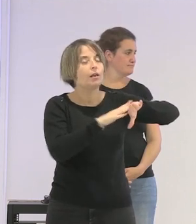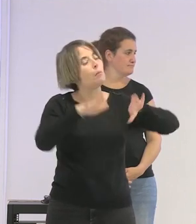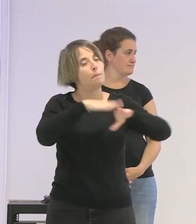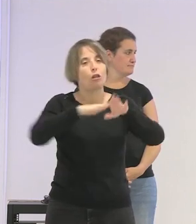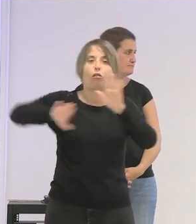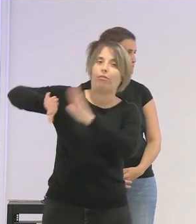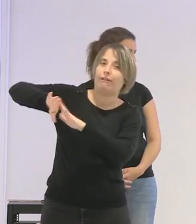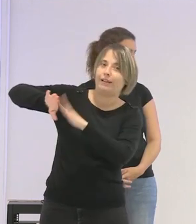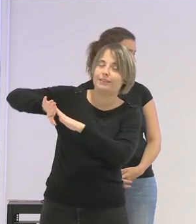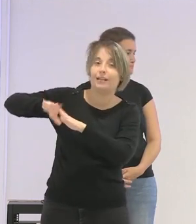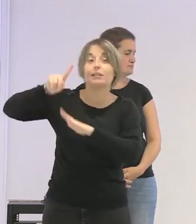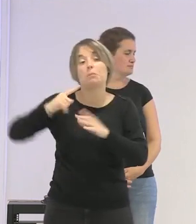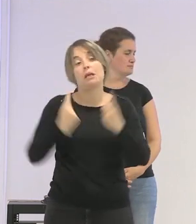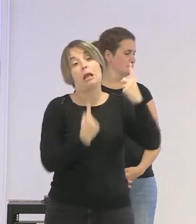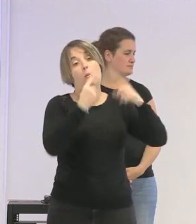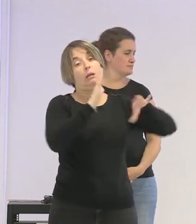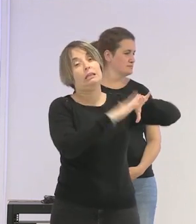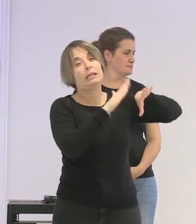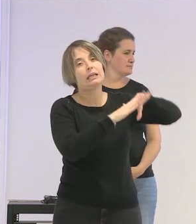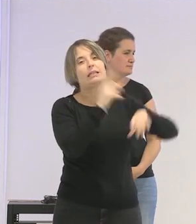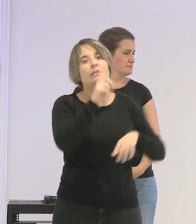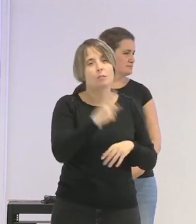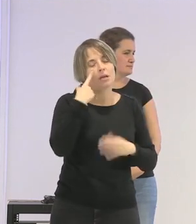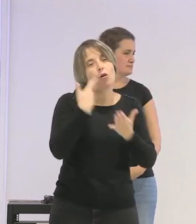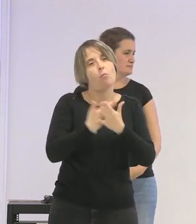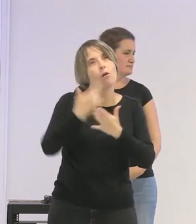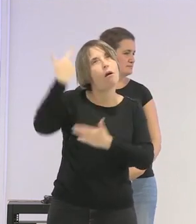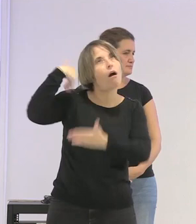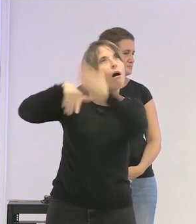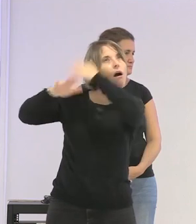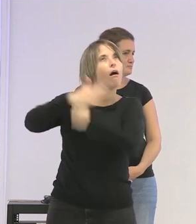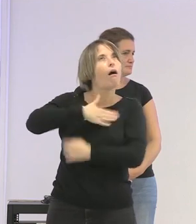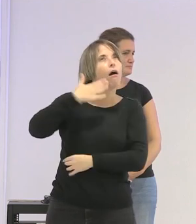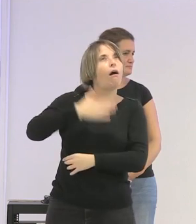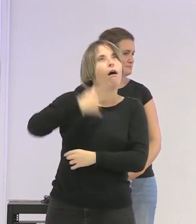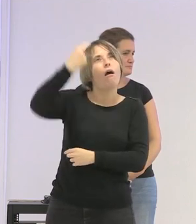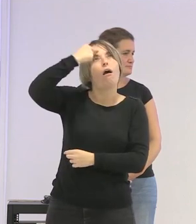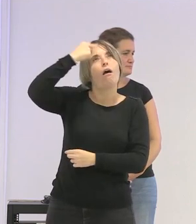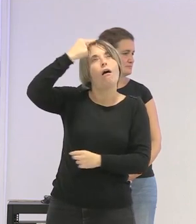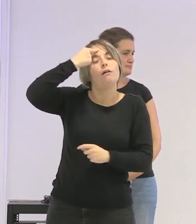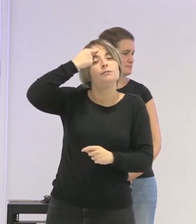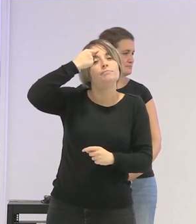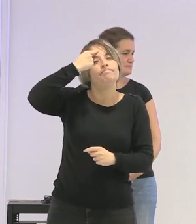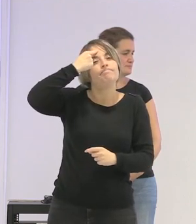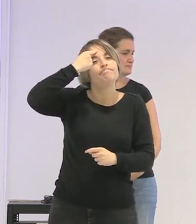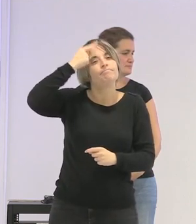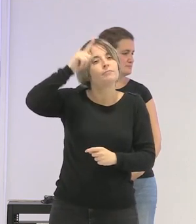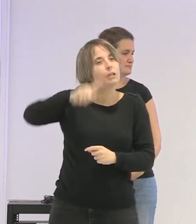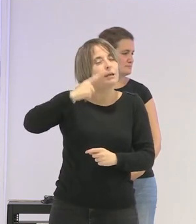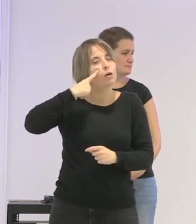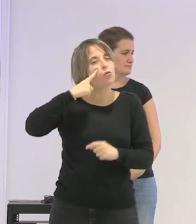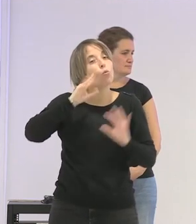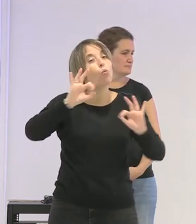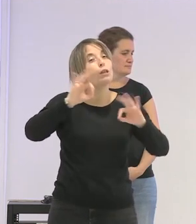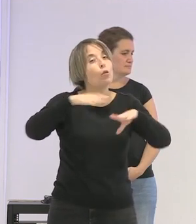derecha y también de algunas izquierdas, ¿no?, esta nostalgia, en el fondo también tiene un trasfondo que yo creo que es muy material,